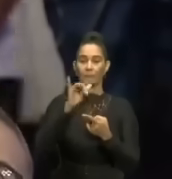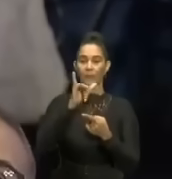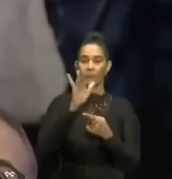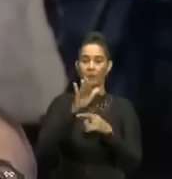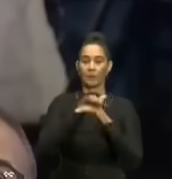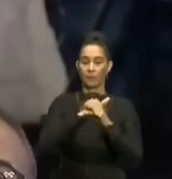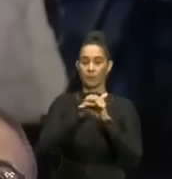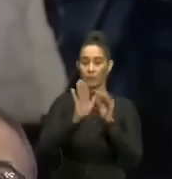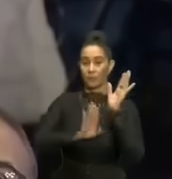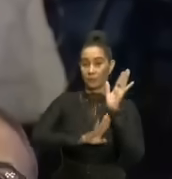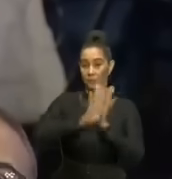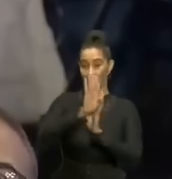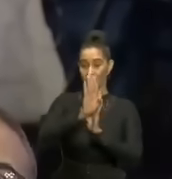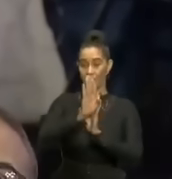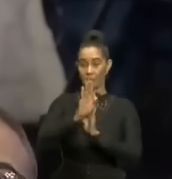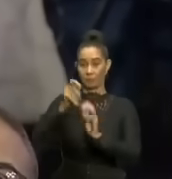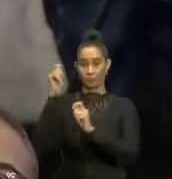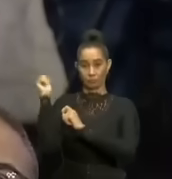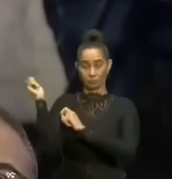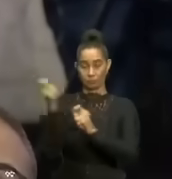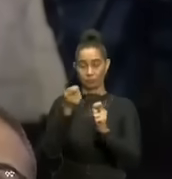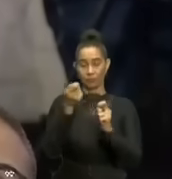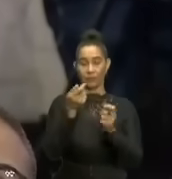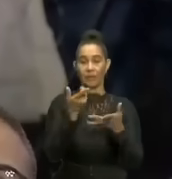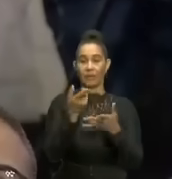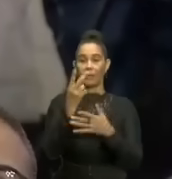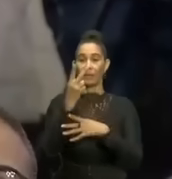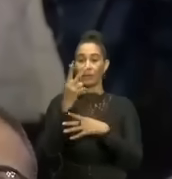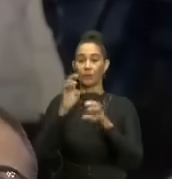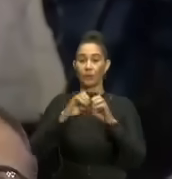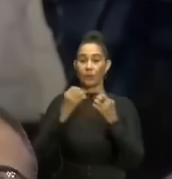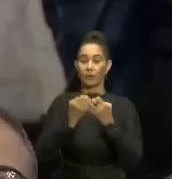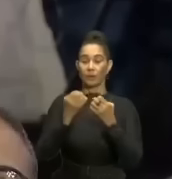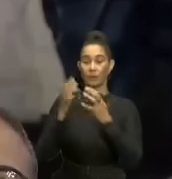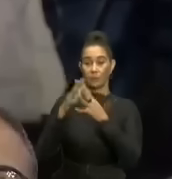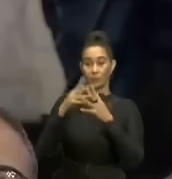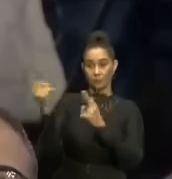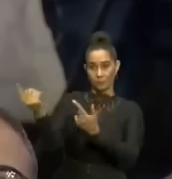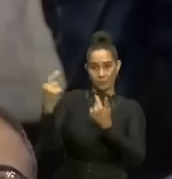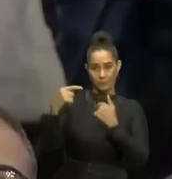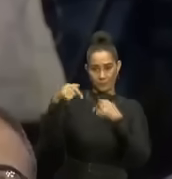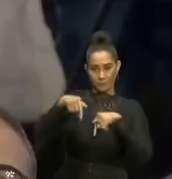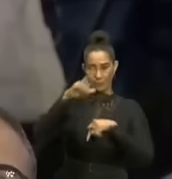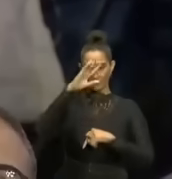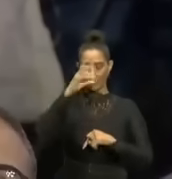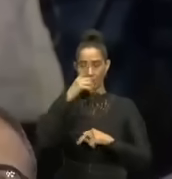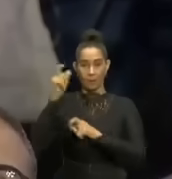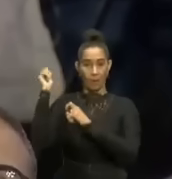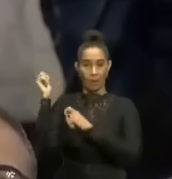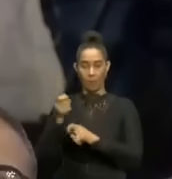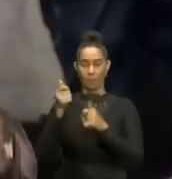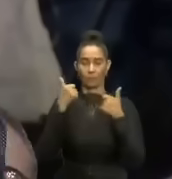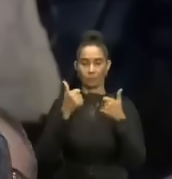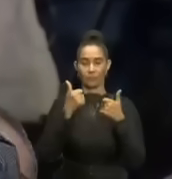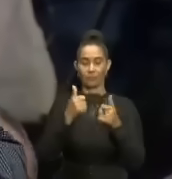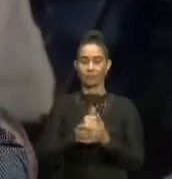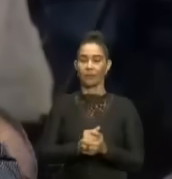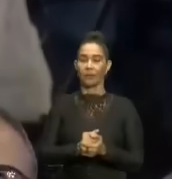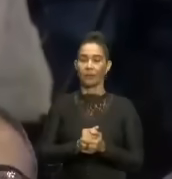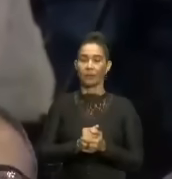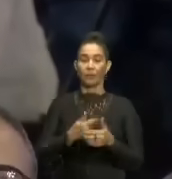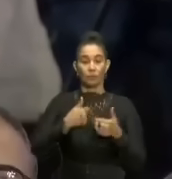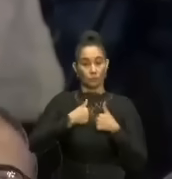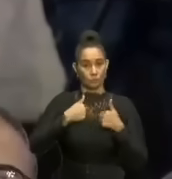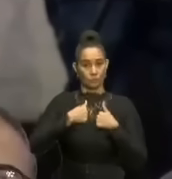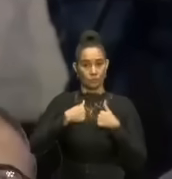Baseball desarrolló una serie de dos equipos de Grandes Ligas aquí que fue todo un éxito. Y yo